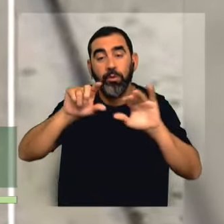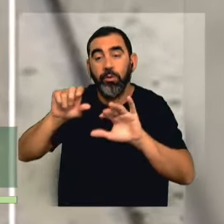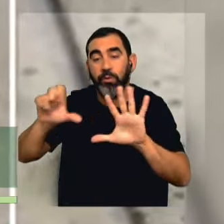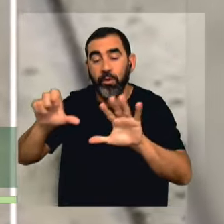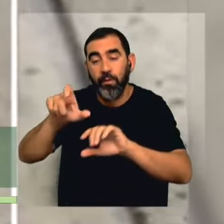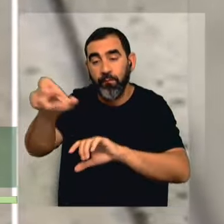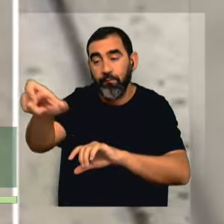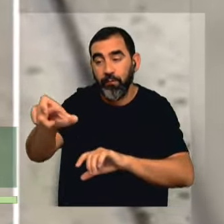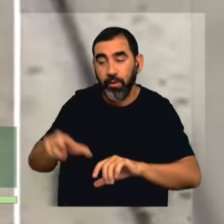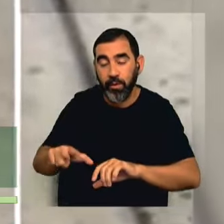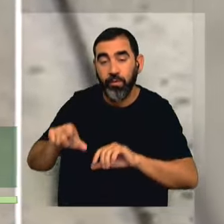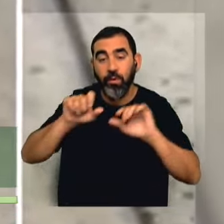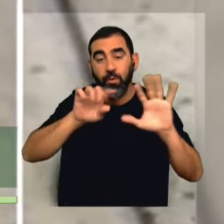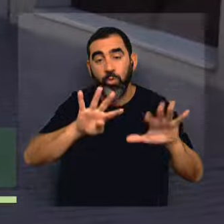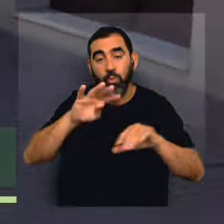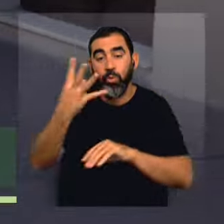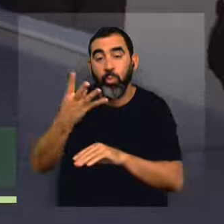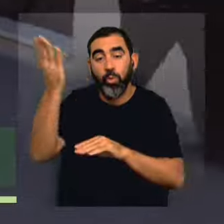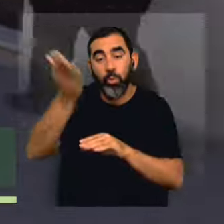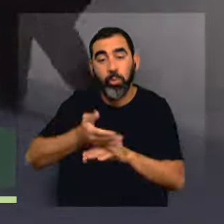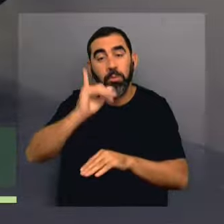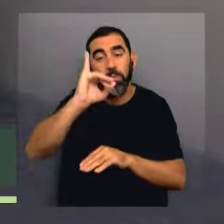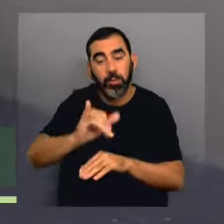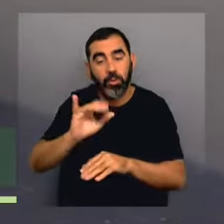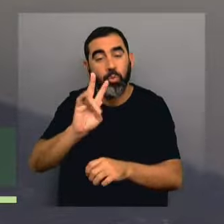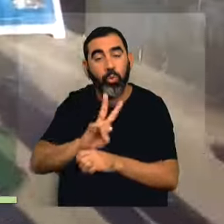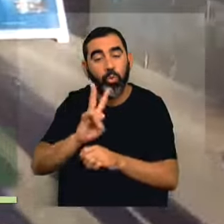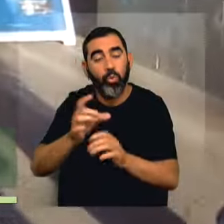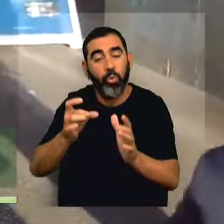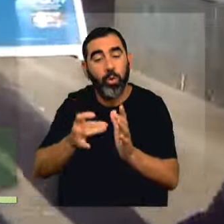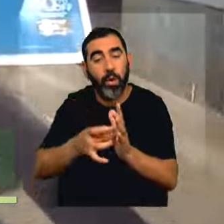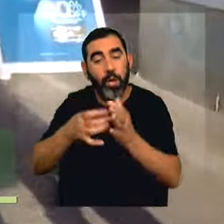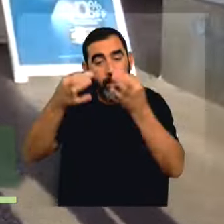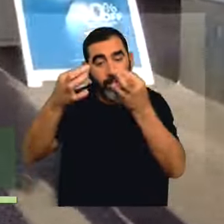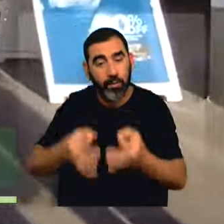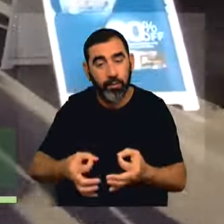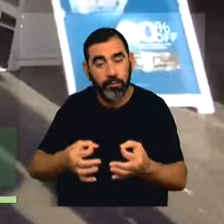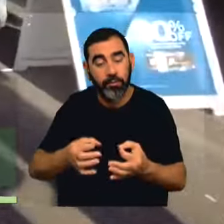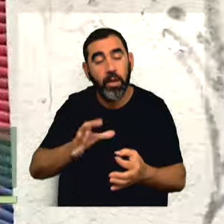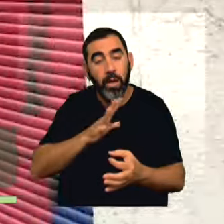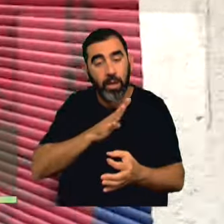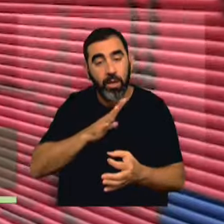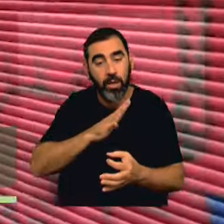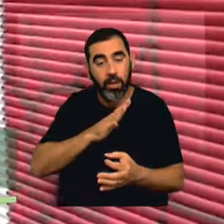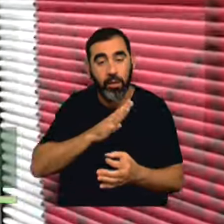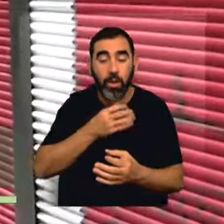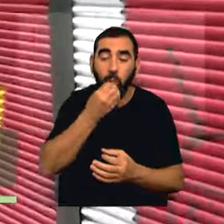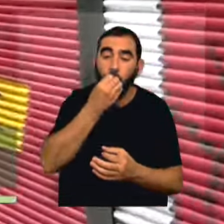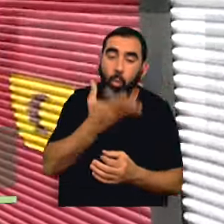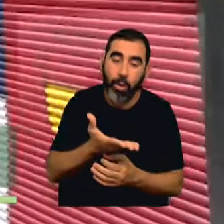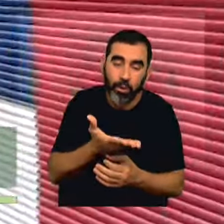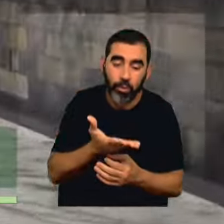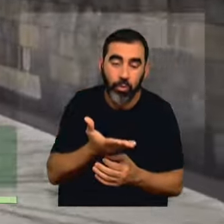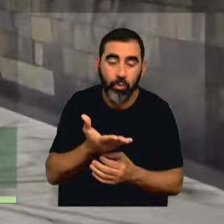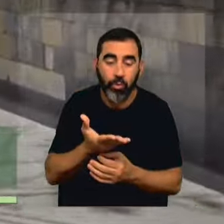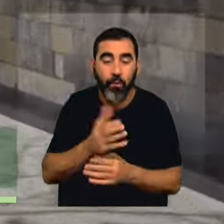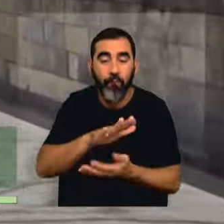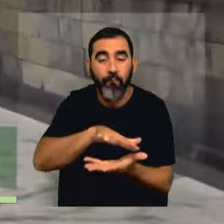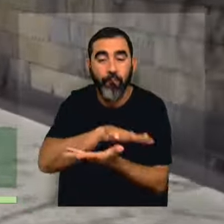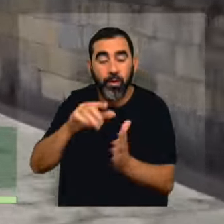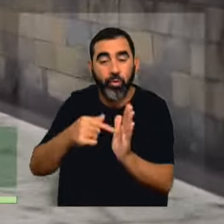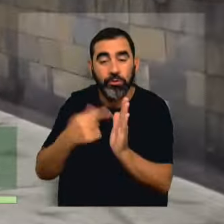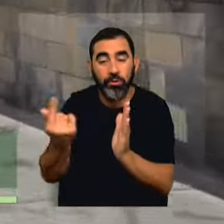17,8763 2% pasó el control de calidad esto significa que tienen un estado entre regular y bueno principalmente en los barrios